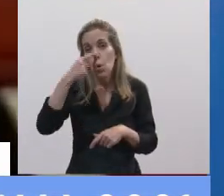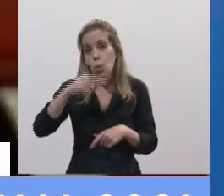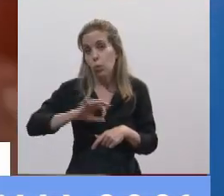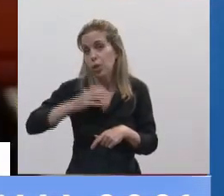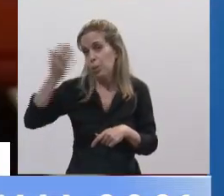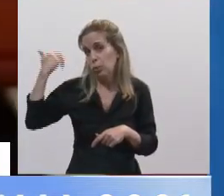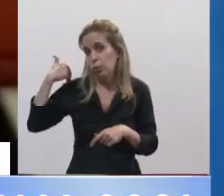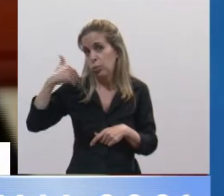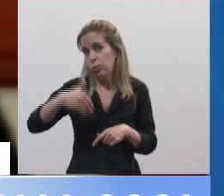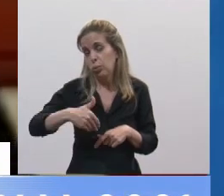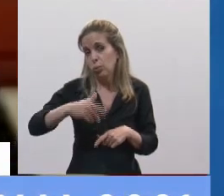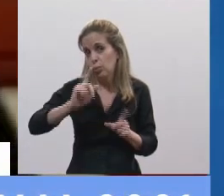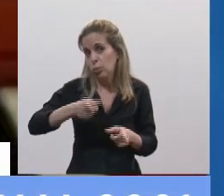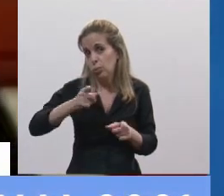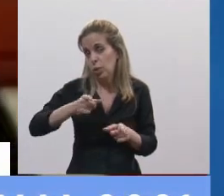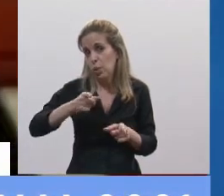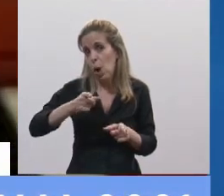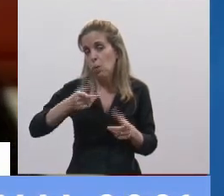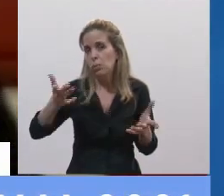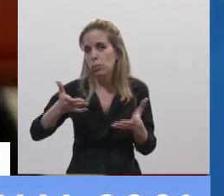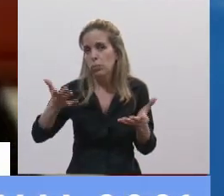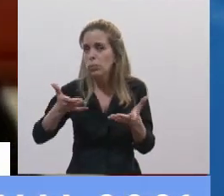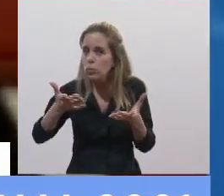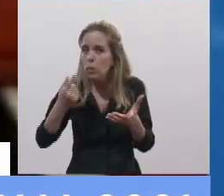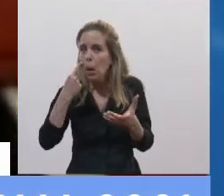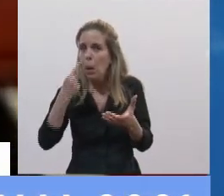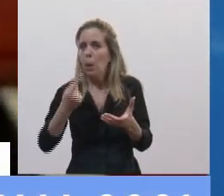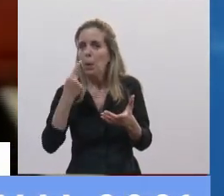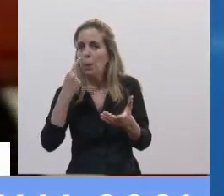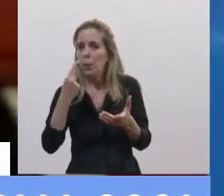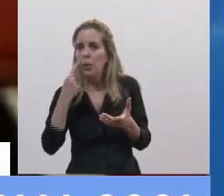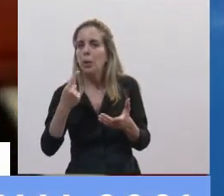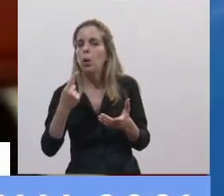tiempo, incluso a través de una carta, hemos visto